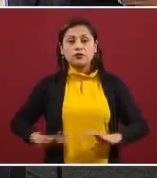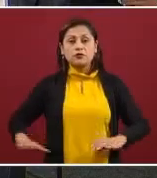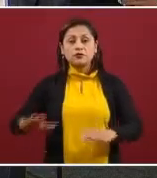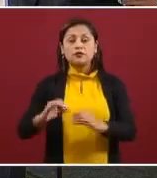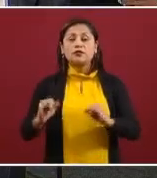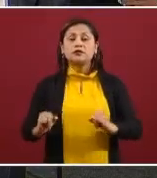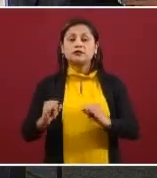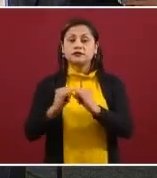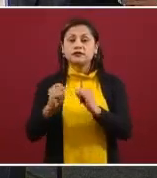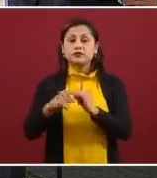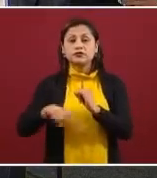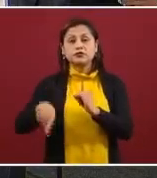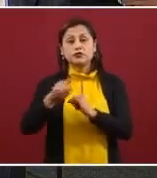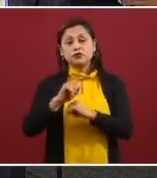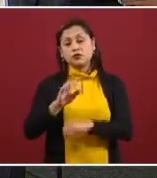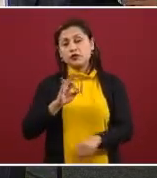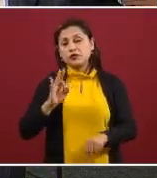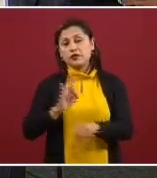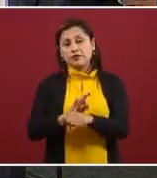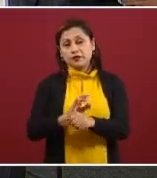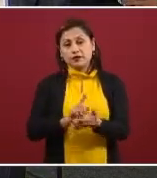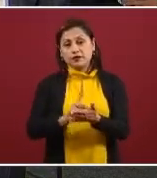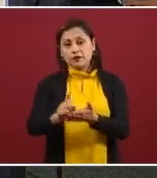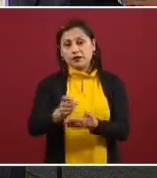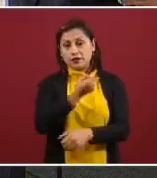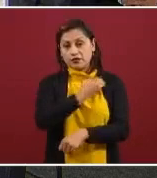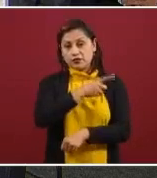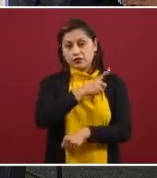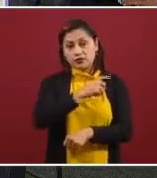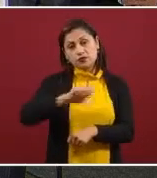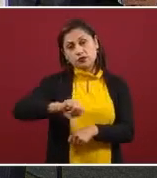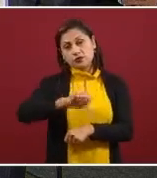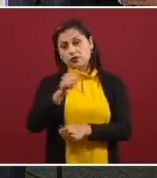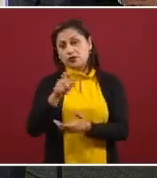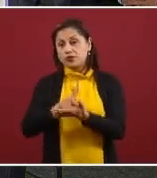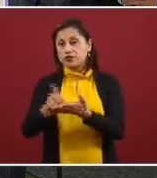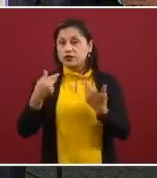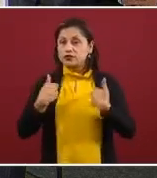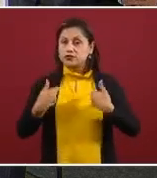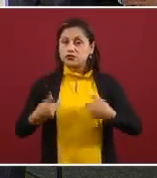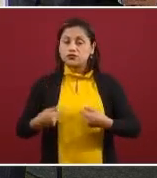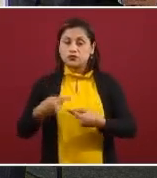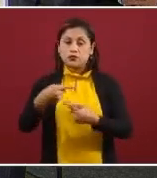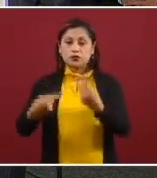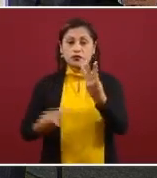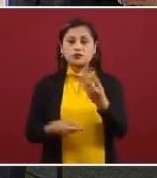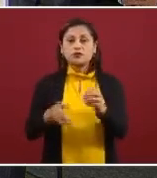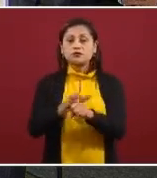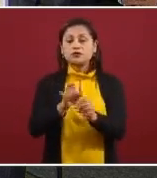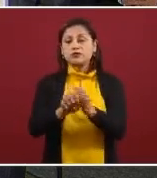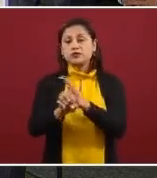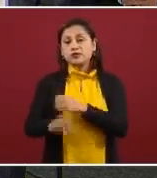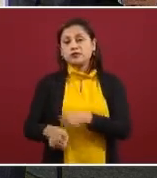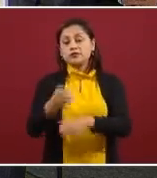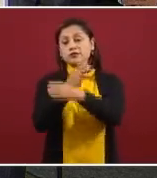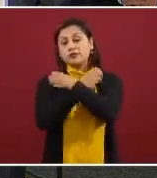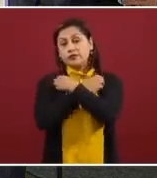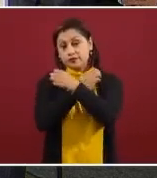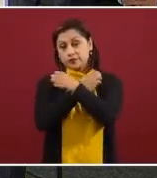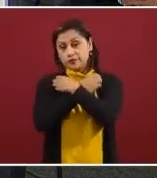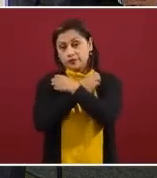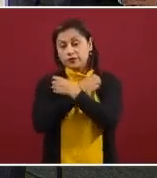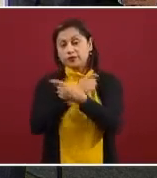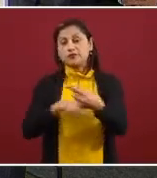interacción del derecho a la salud con otros derechos humanos, como es la educación,